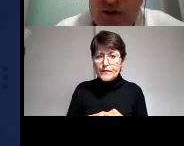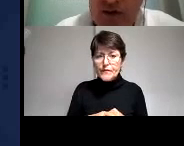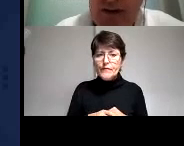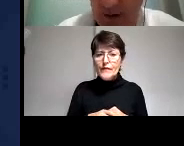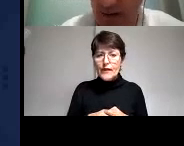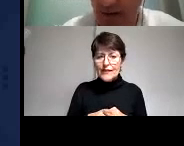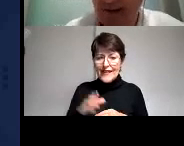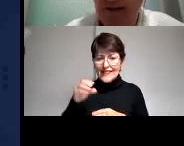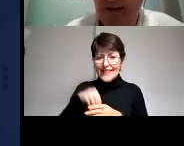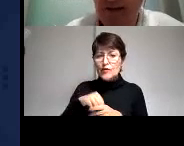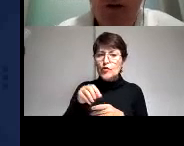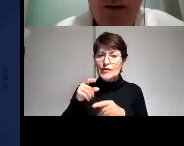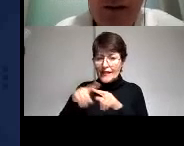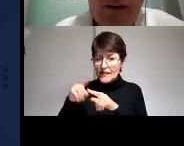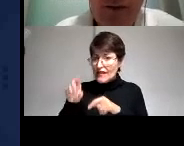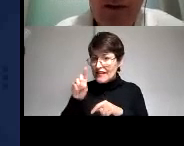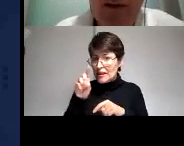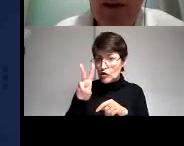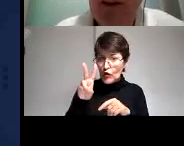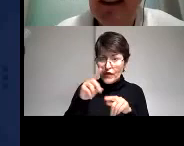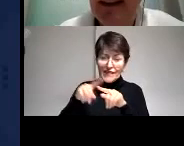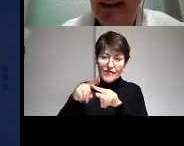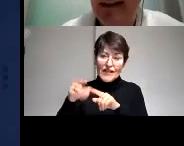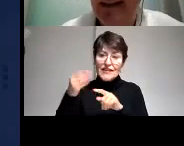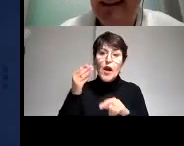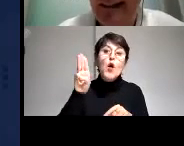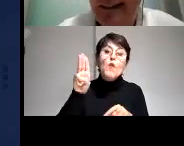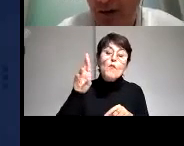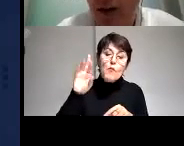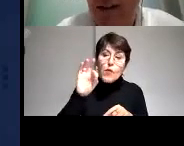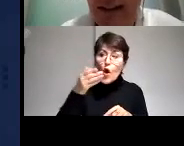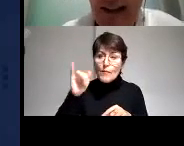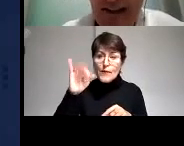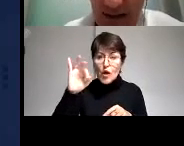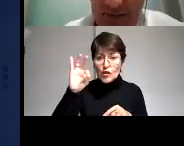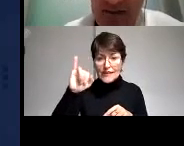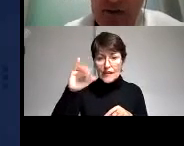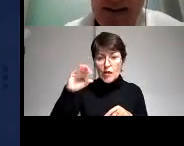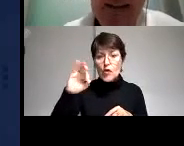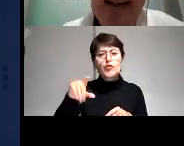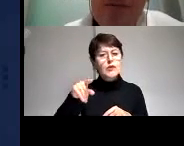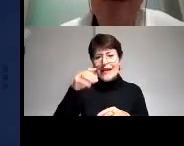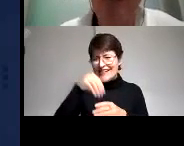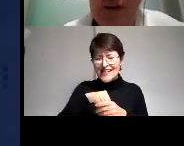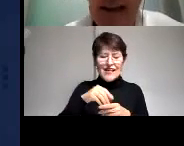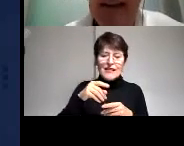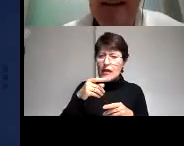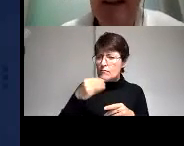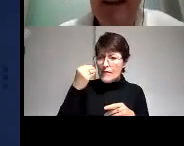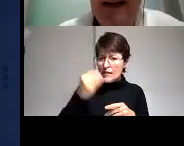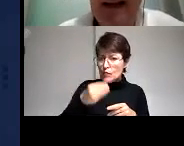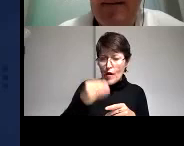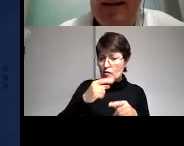probiótico, contiene 12 cepas, que las veremos a continuación, de probióticos, entre las que seguramente están las más importantes y las más